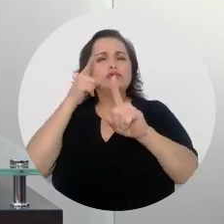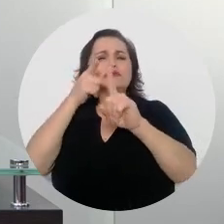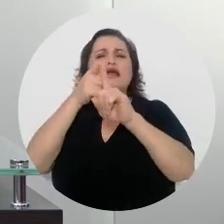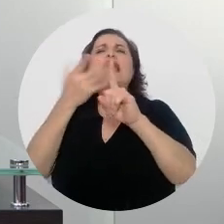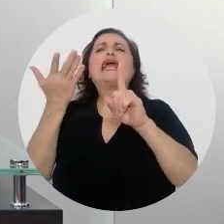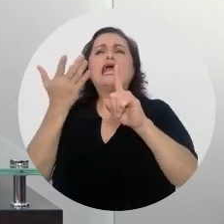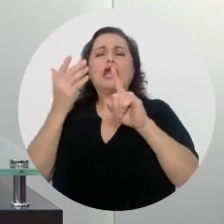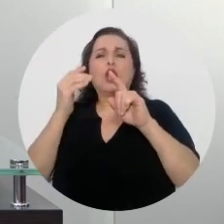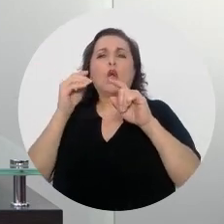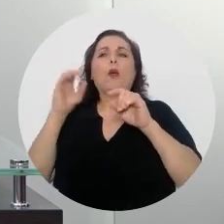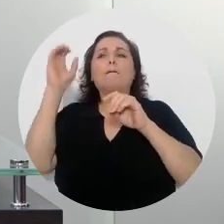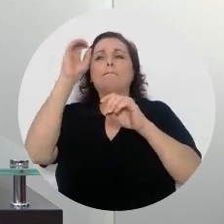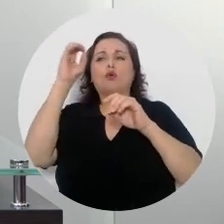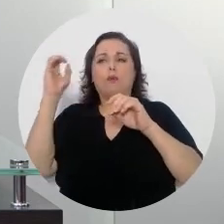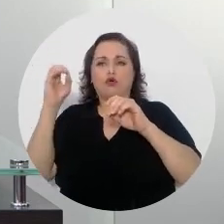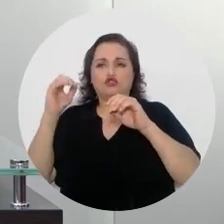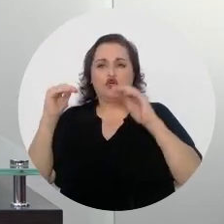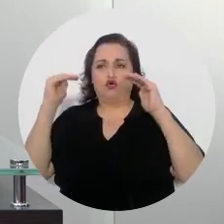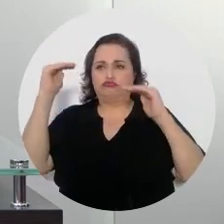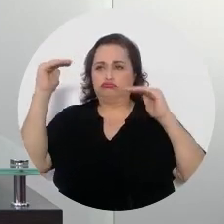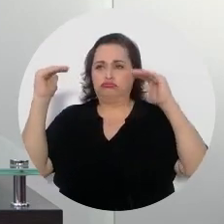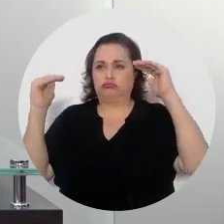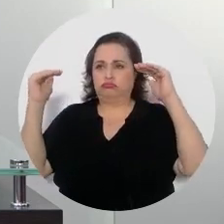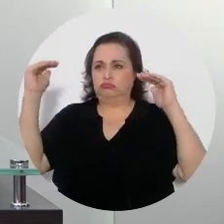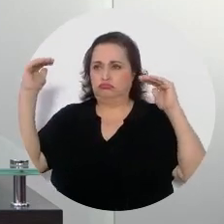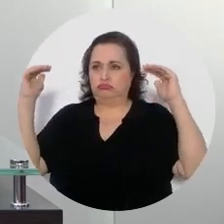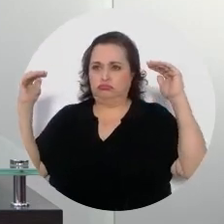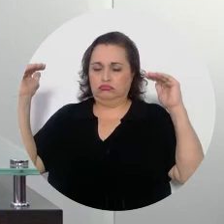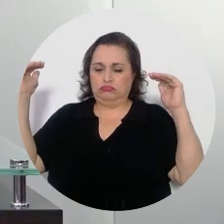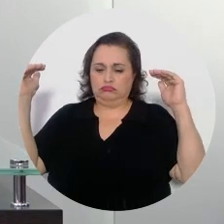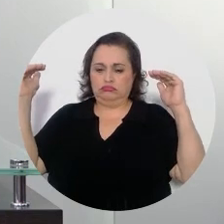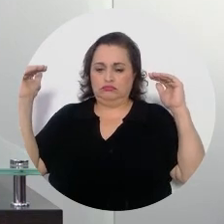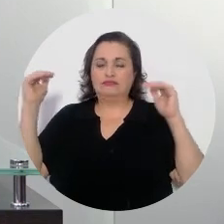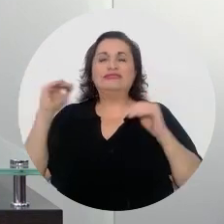fórmula lo que busca es la proporcionalidad.